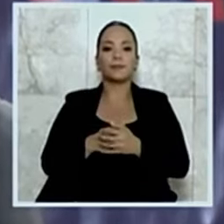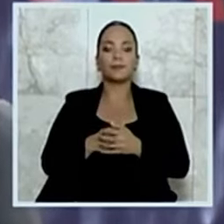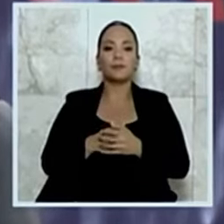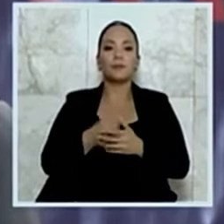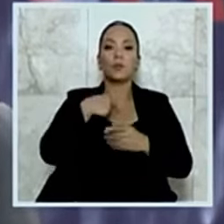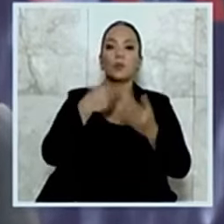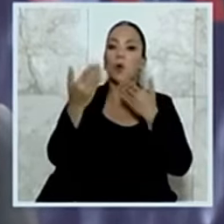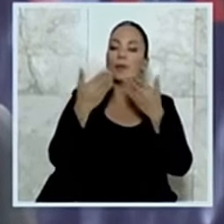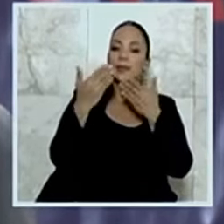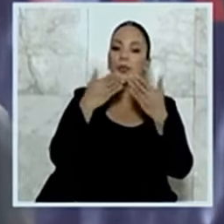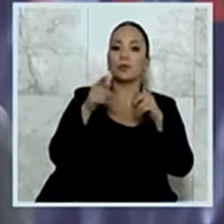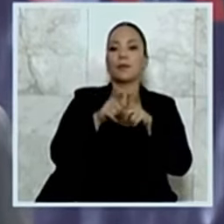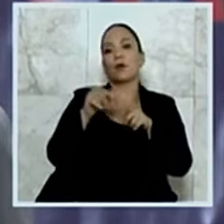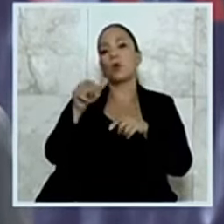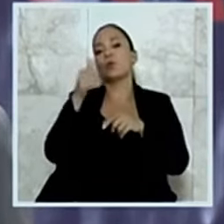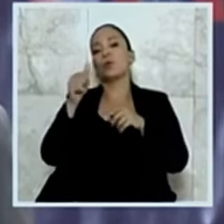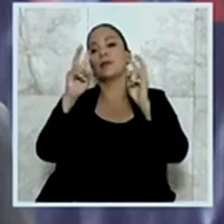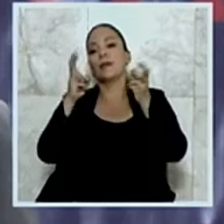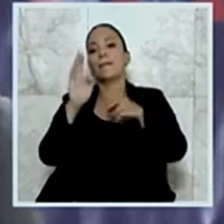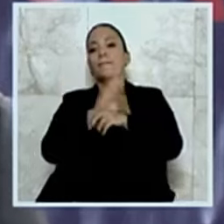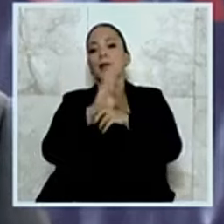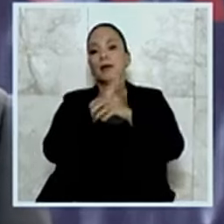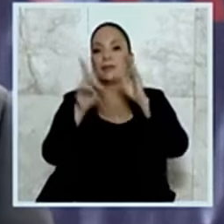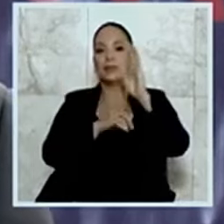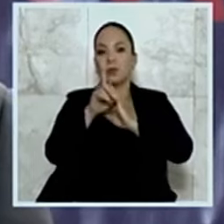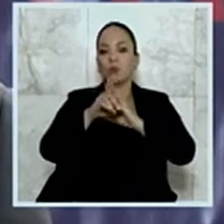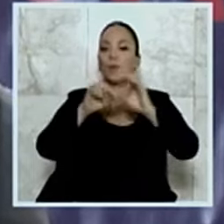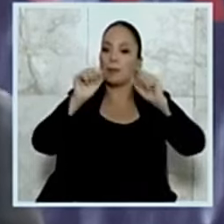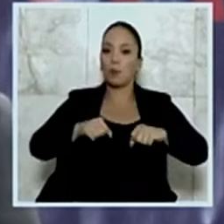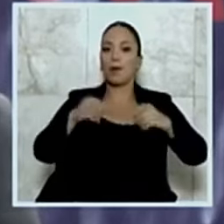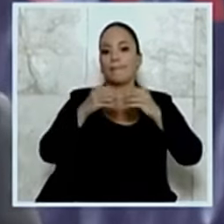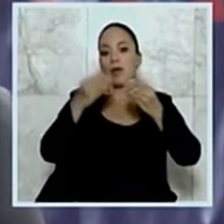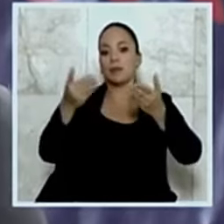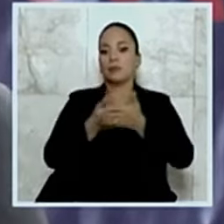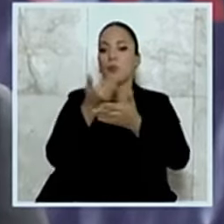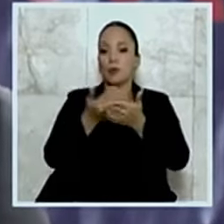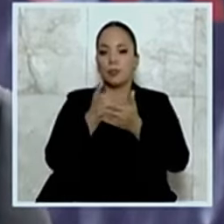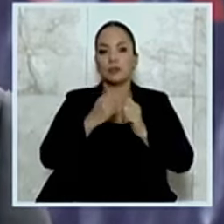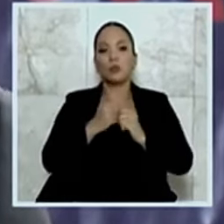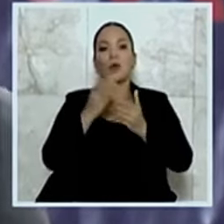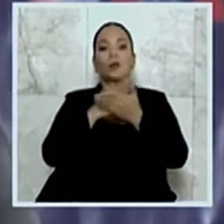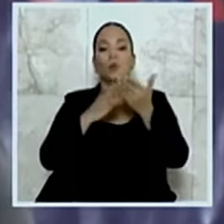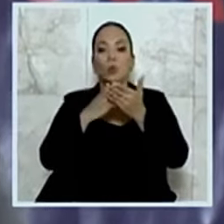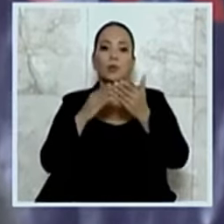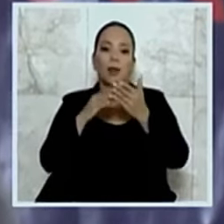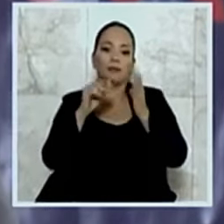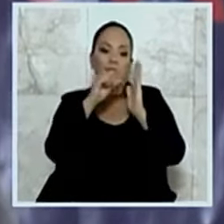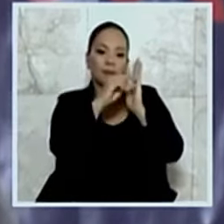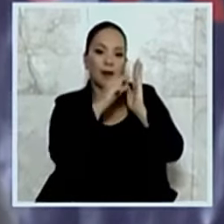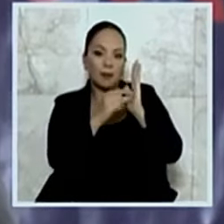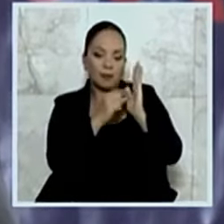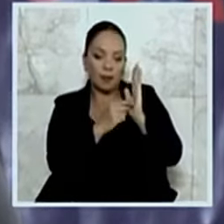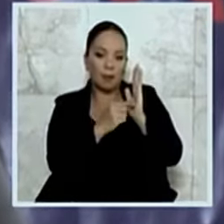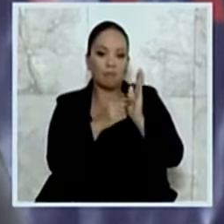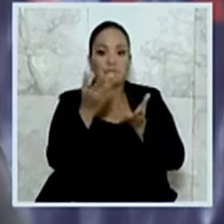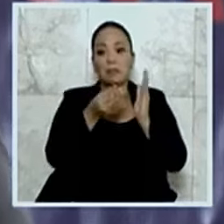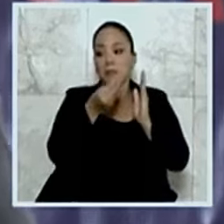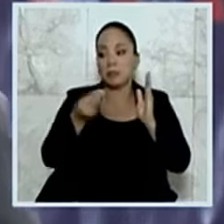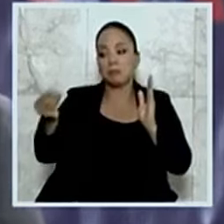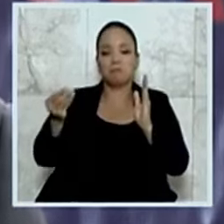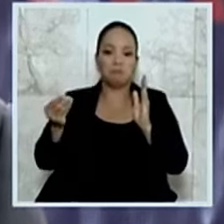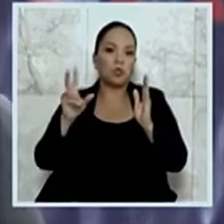es de promoción e investigación, que en este momento estamos validando algunas opciones que tenemos y estamos conversando